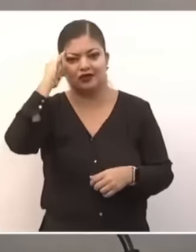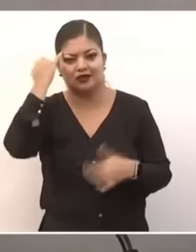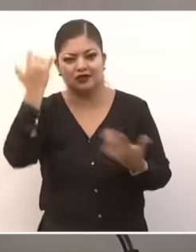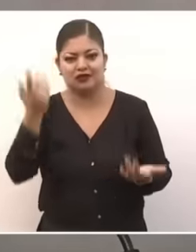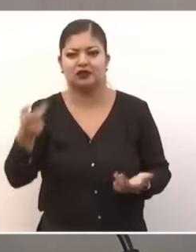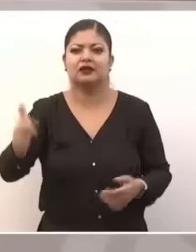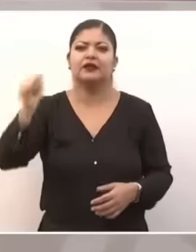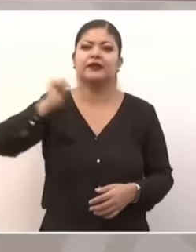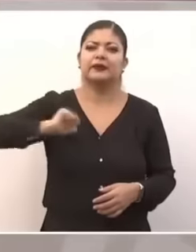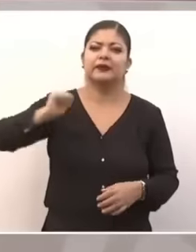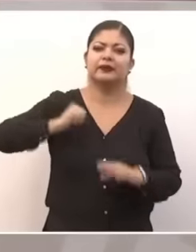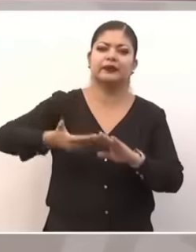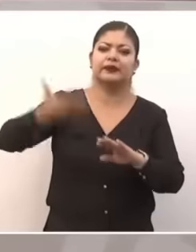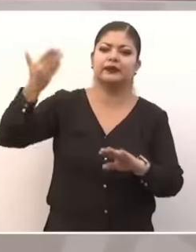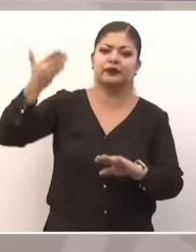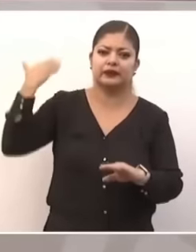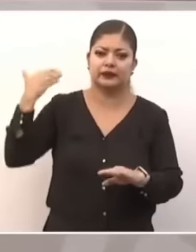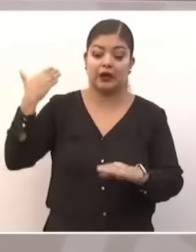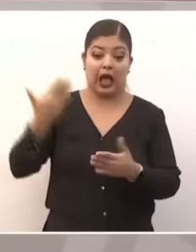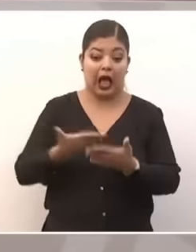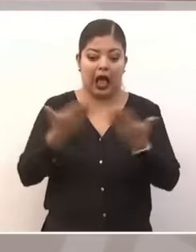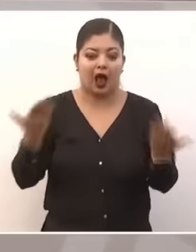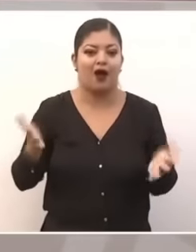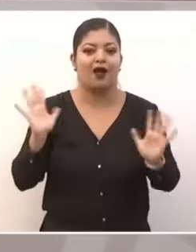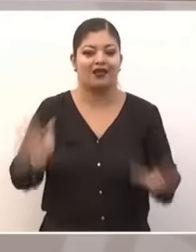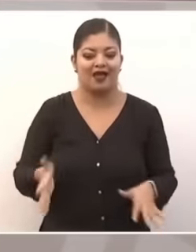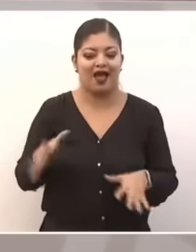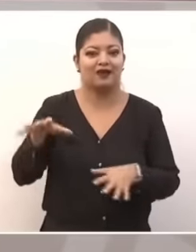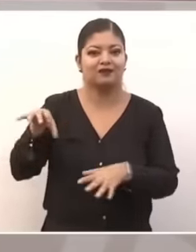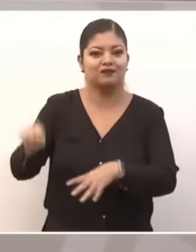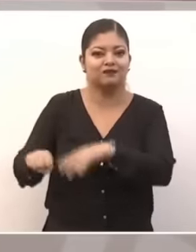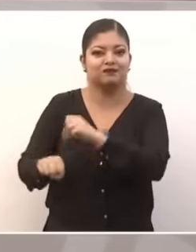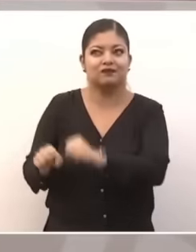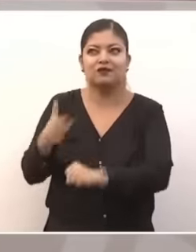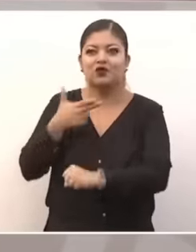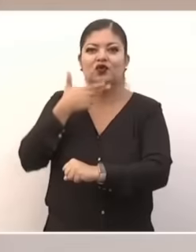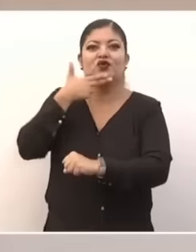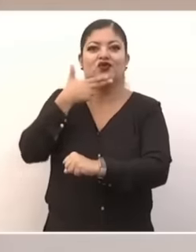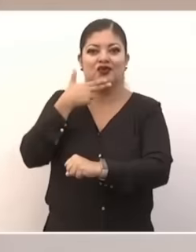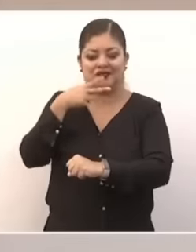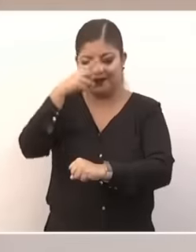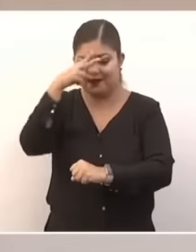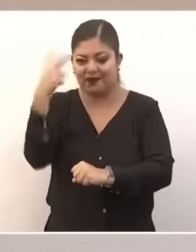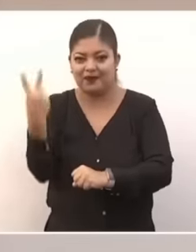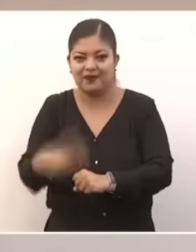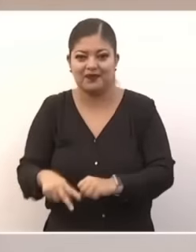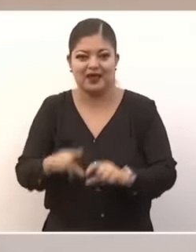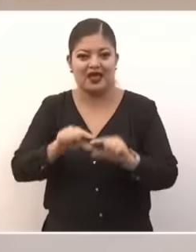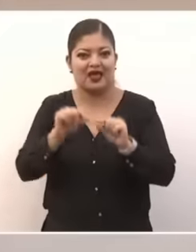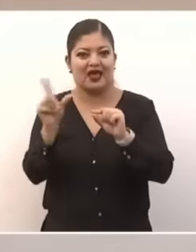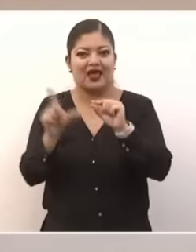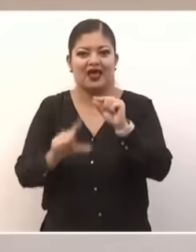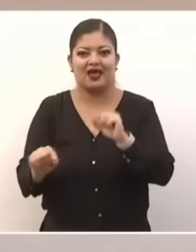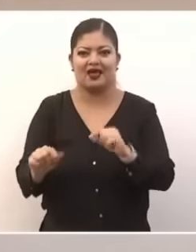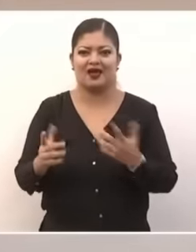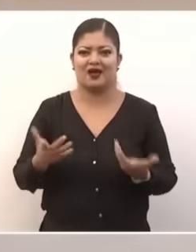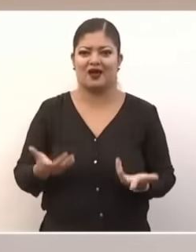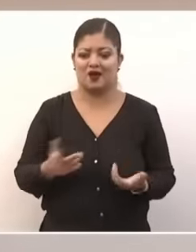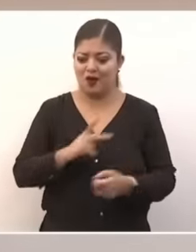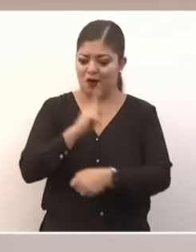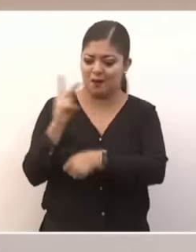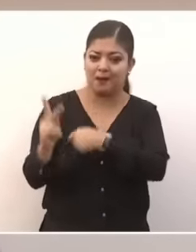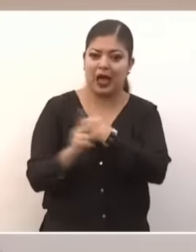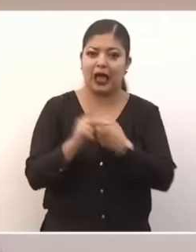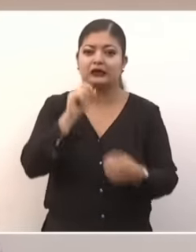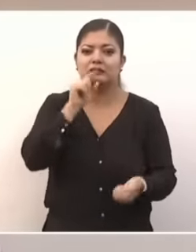el pasado. Y ahora se ha recuperado la esencia de nuestro país, de nuestra nación, y al mismo tiempo un